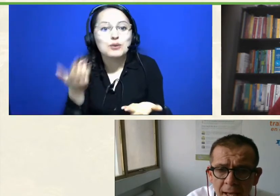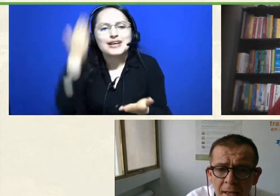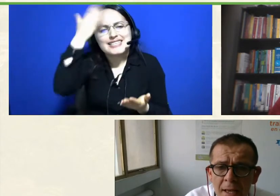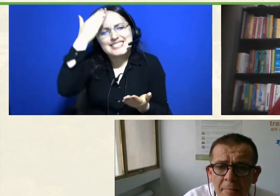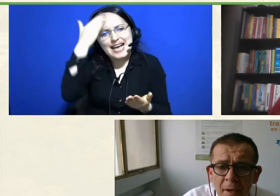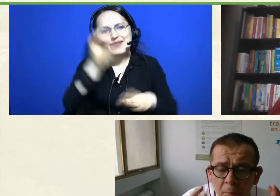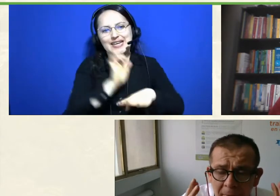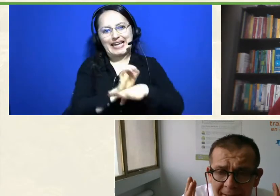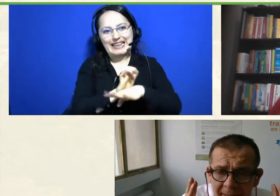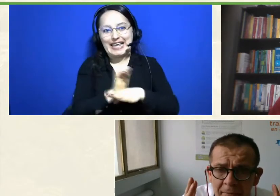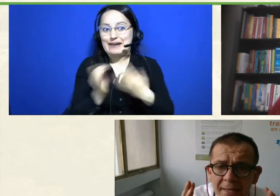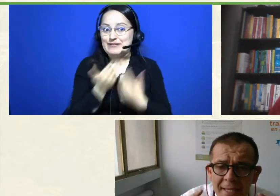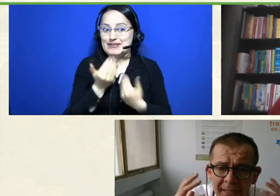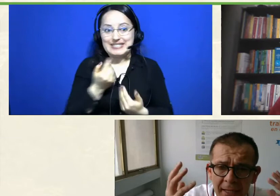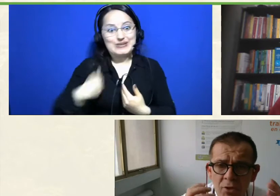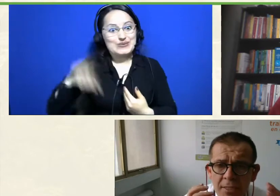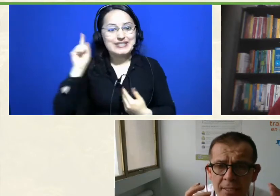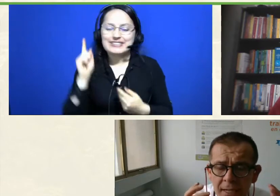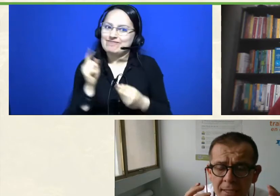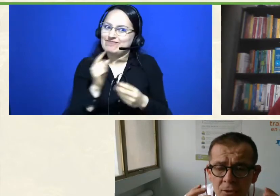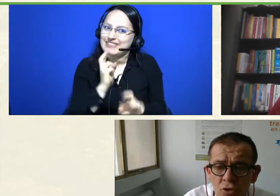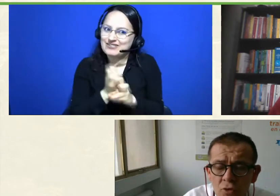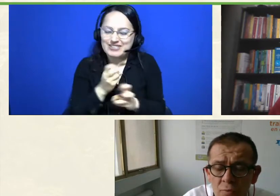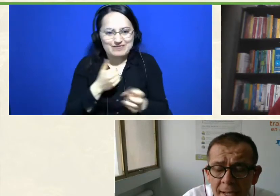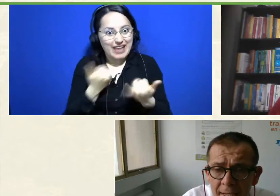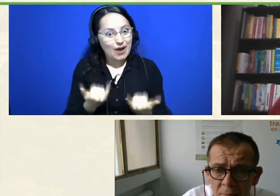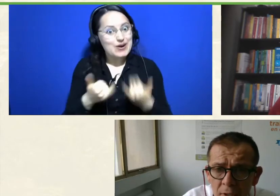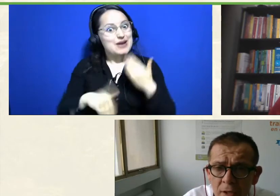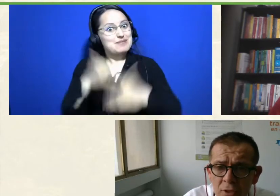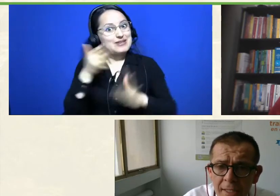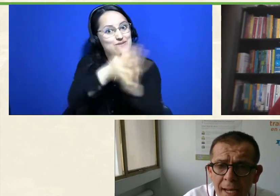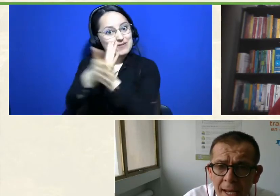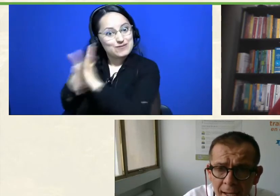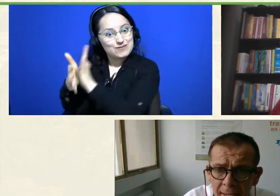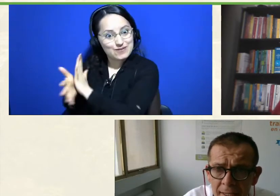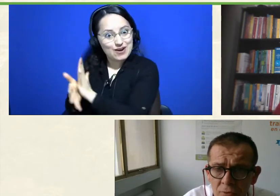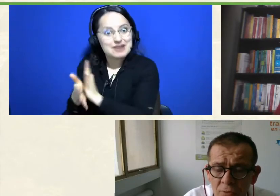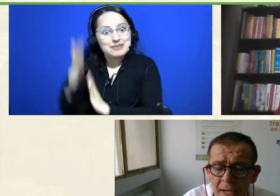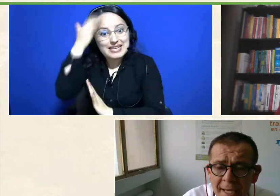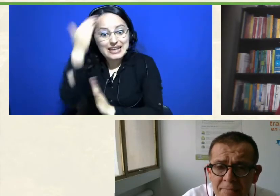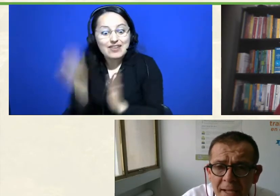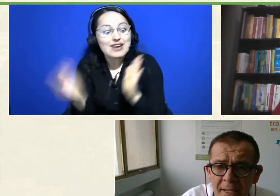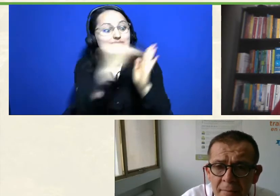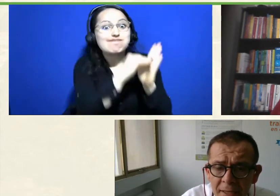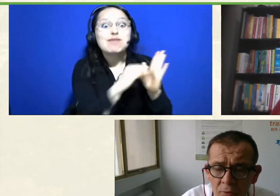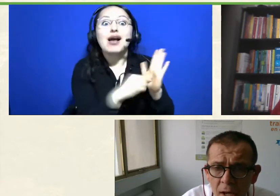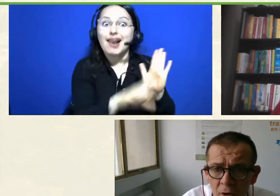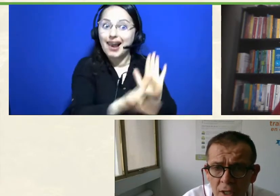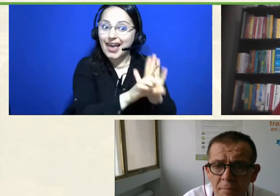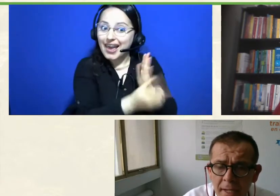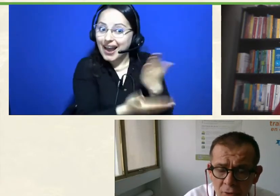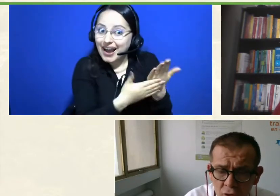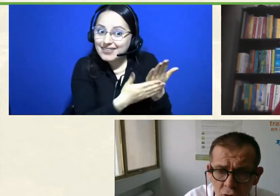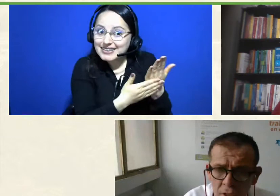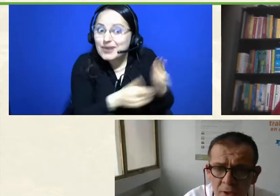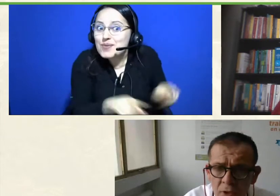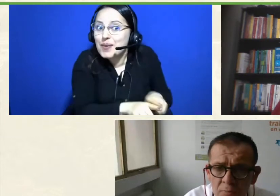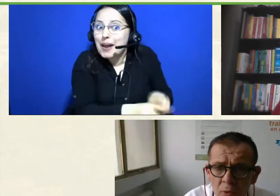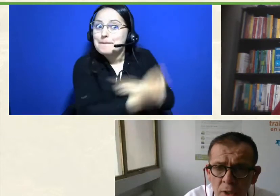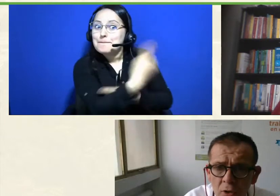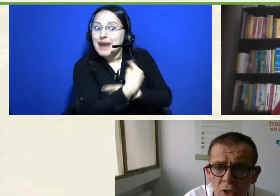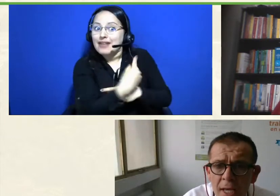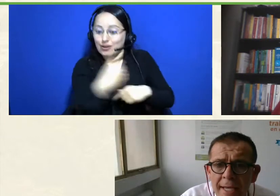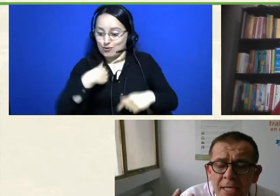la entidad, pero precisamente iniciamos esta charla diciendo, esto es un mecanismo que consigna la ley, es prácticamente una orden para nosotros